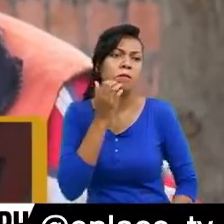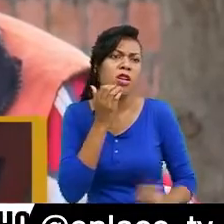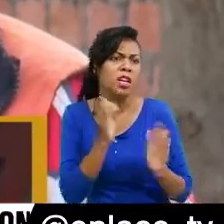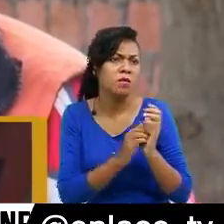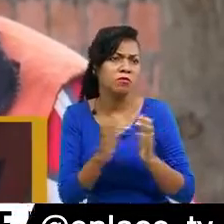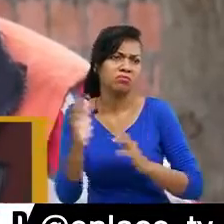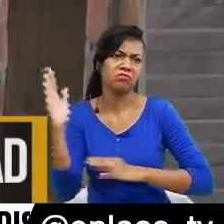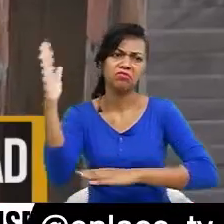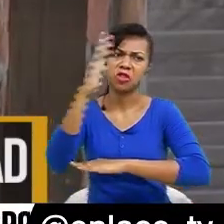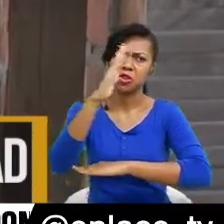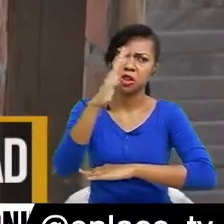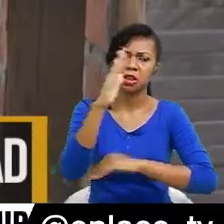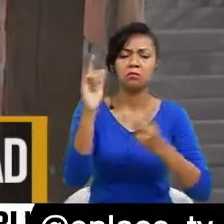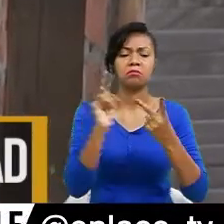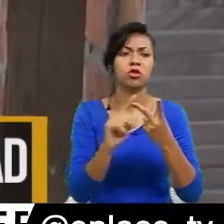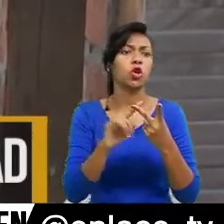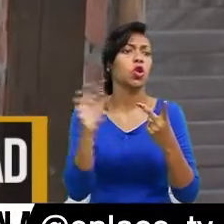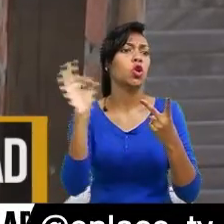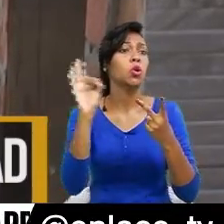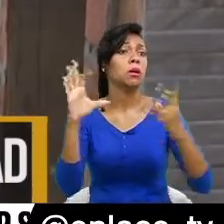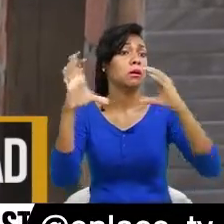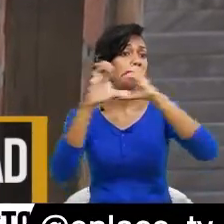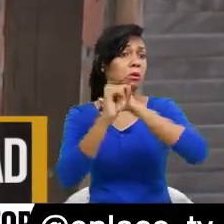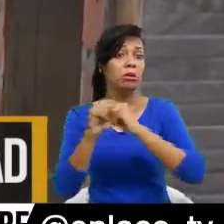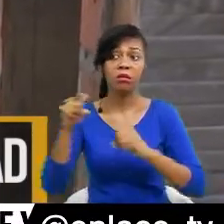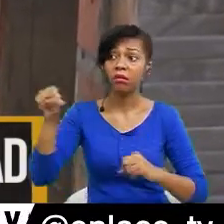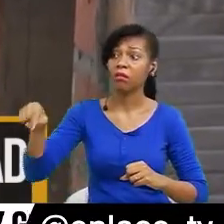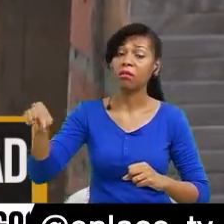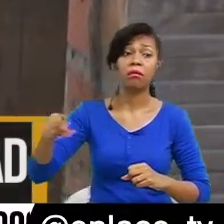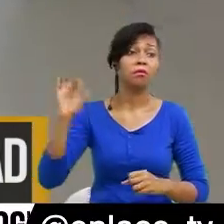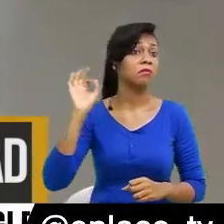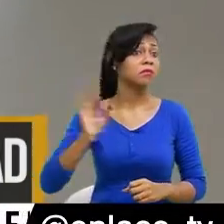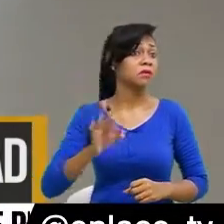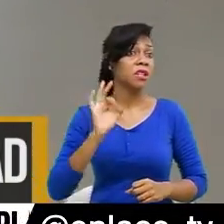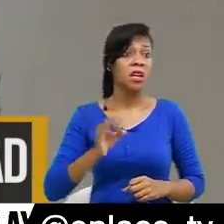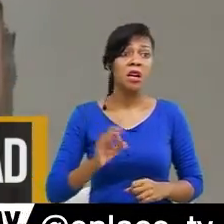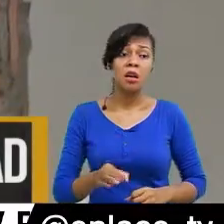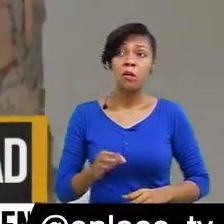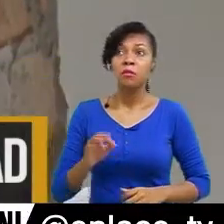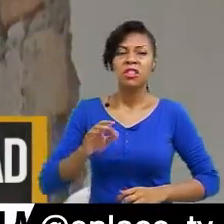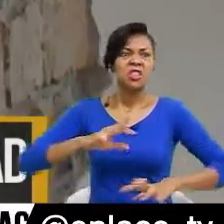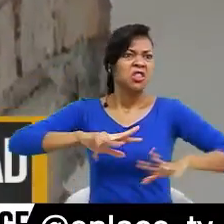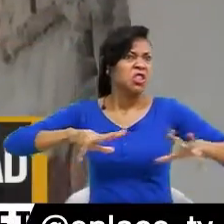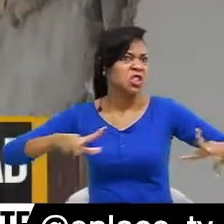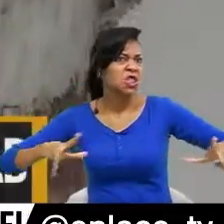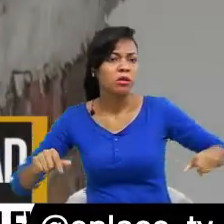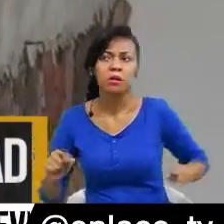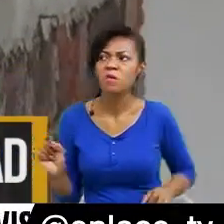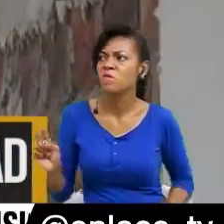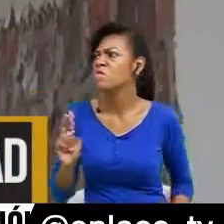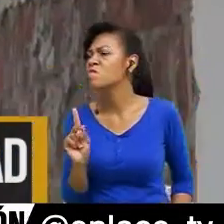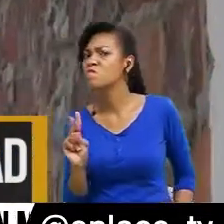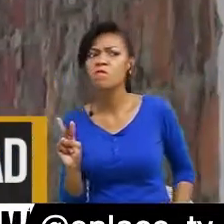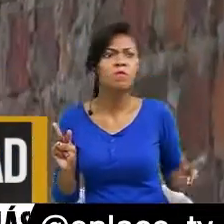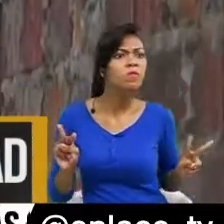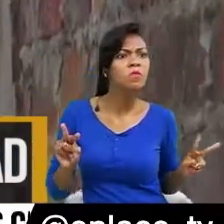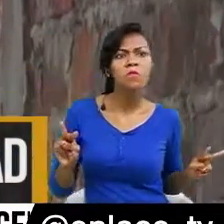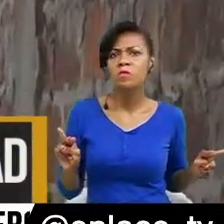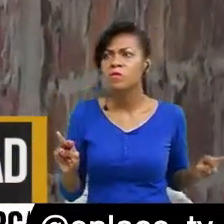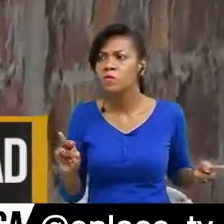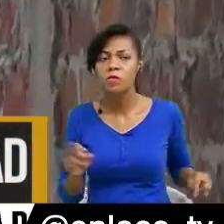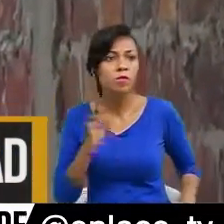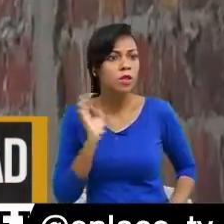en las horas de la noche y aquí en este sector eso rondean esos ladrones como,